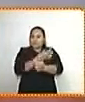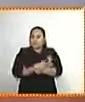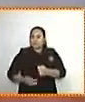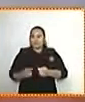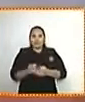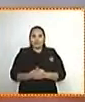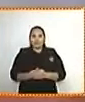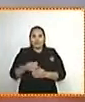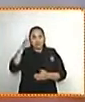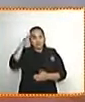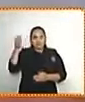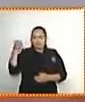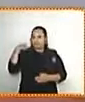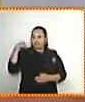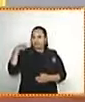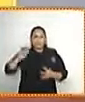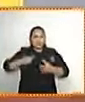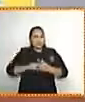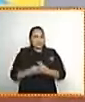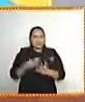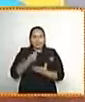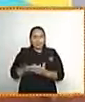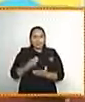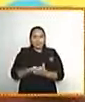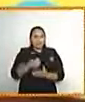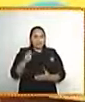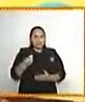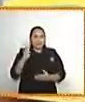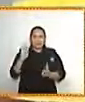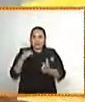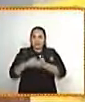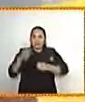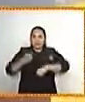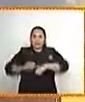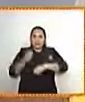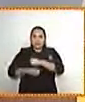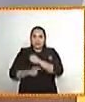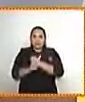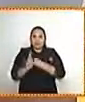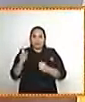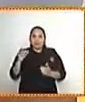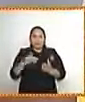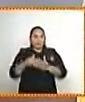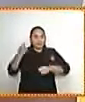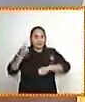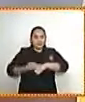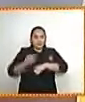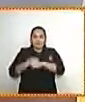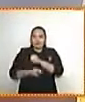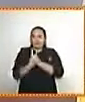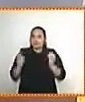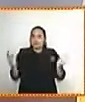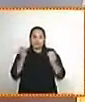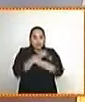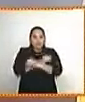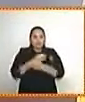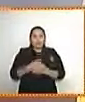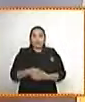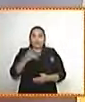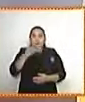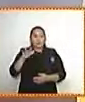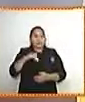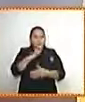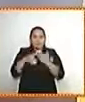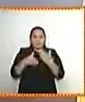tarde. Te saludas, Katy, damos inicio multiplicando tu dinero 4.000 veces tu inversión con premiados y 1.000 veces con premiados mix. Así que les deseo